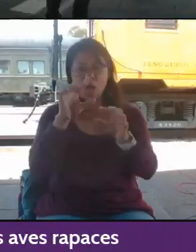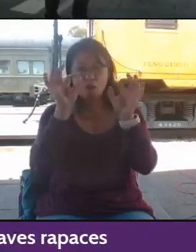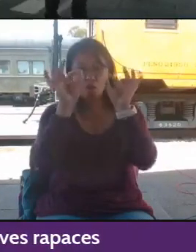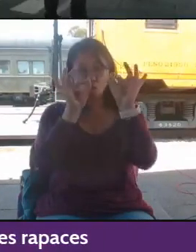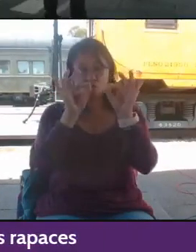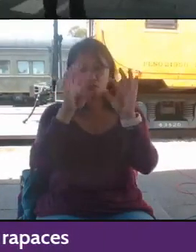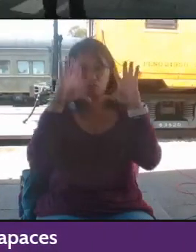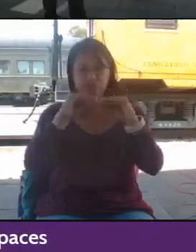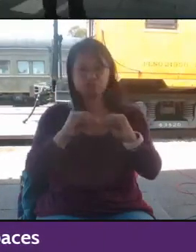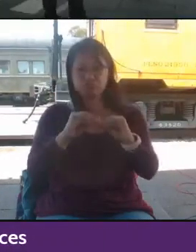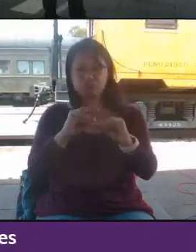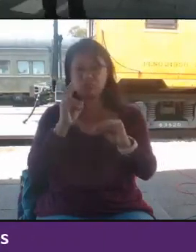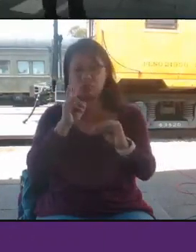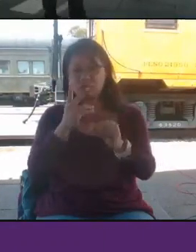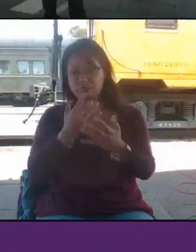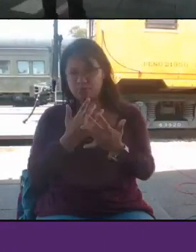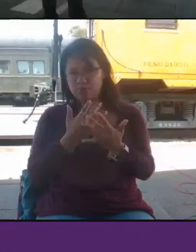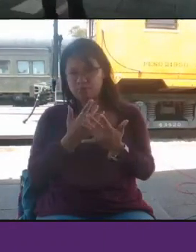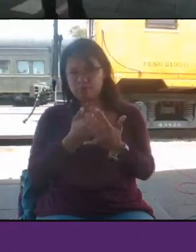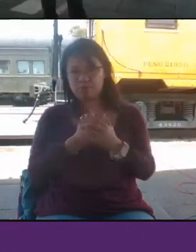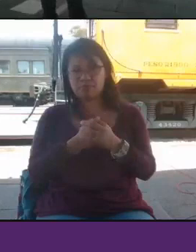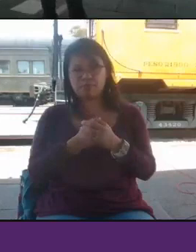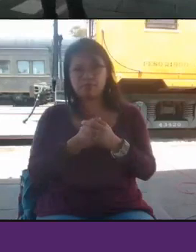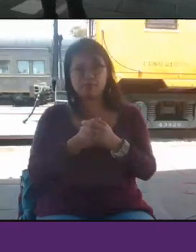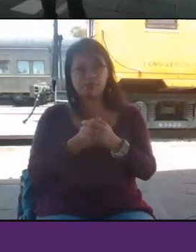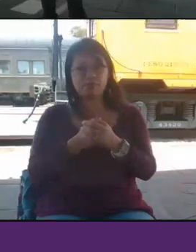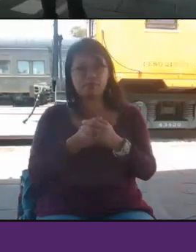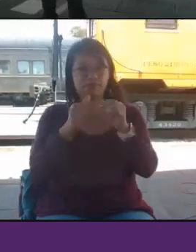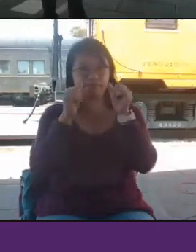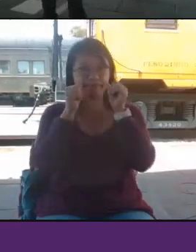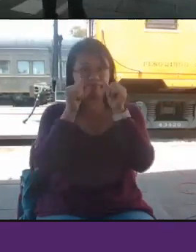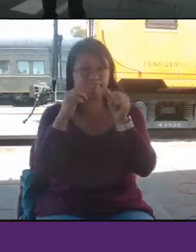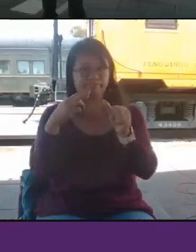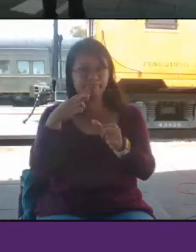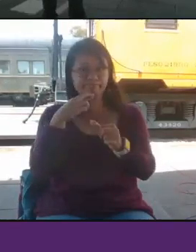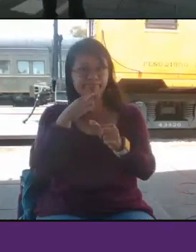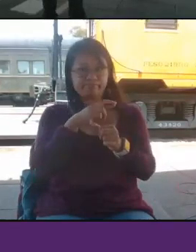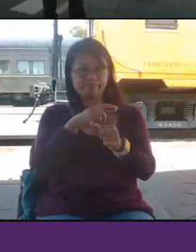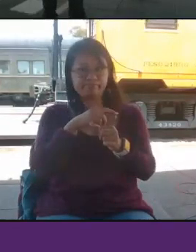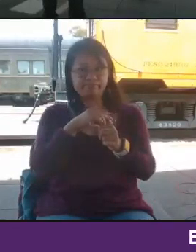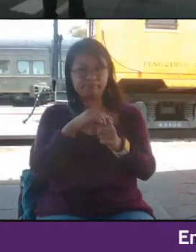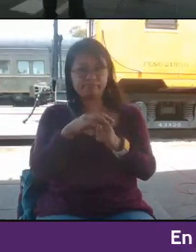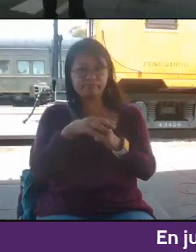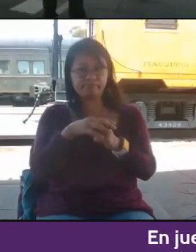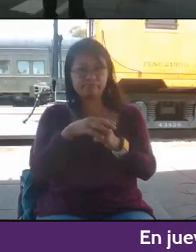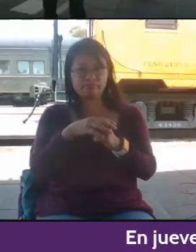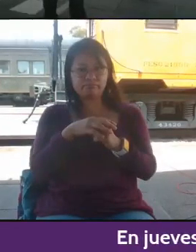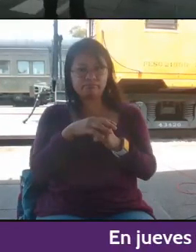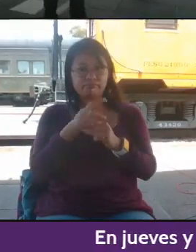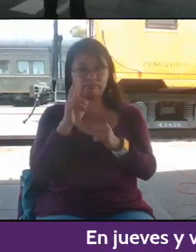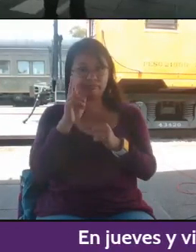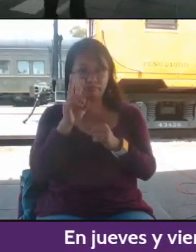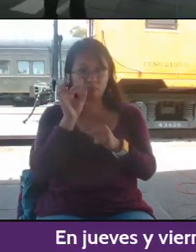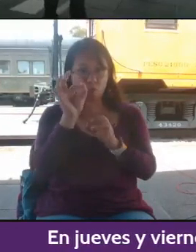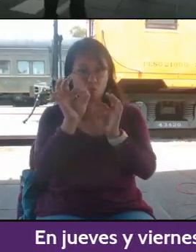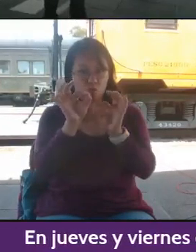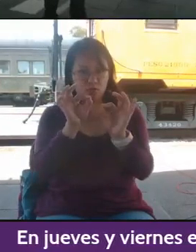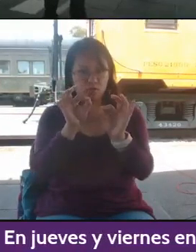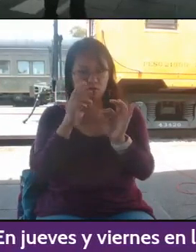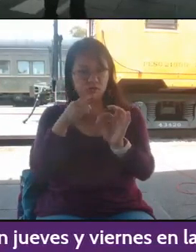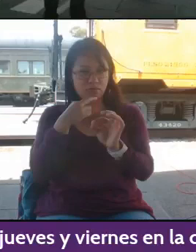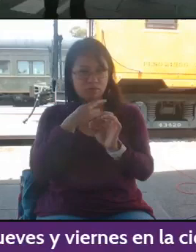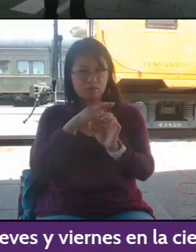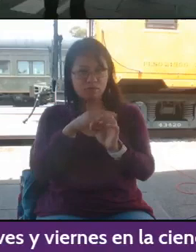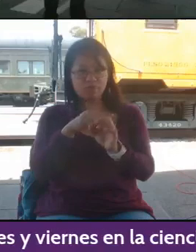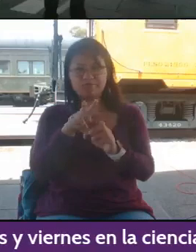Ustedes atentos, no se pierdan nada porque esto va a ser muy rápido. Ahí están de nuevo los dos puntitos. ¿Sí los alcanzan a ver?